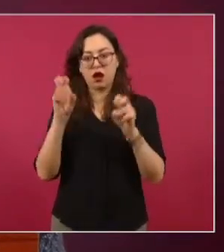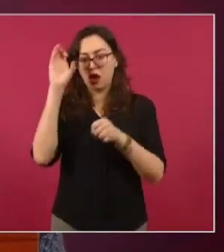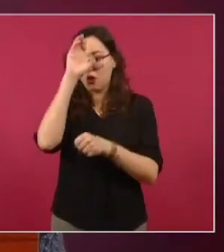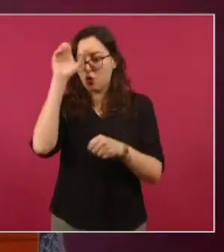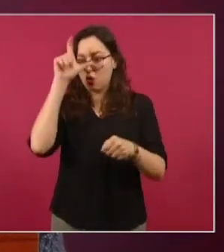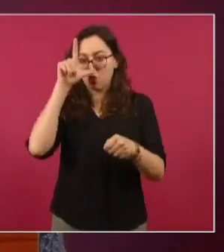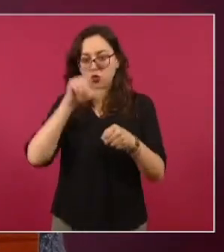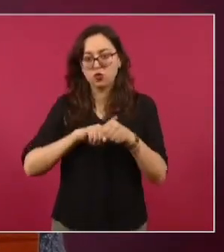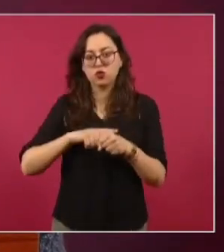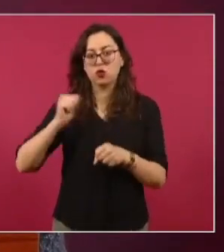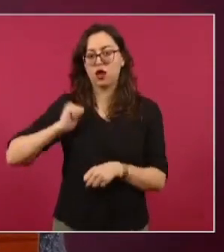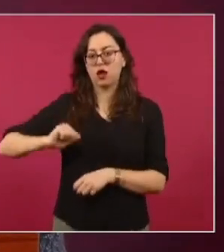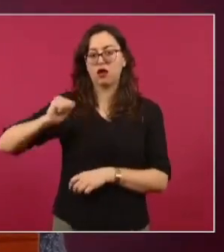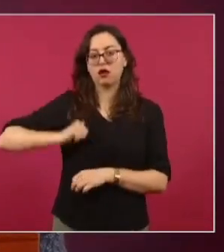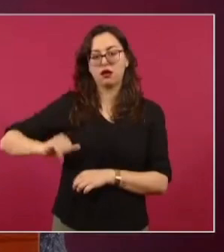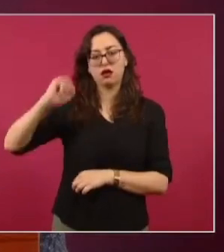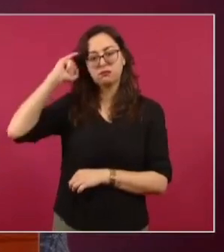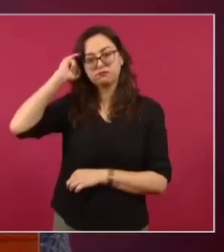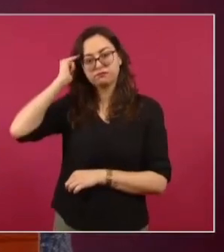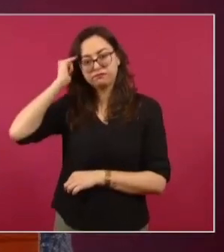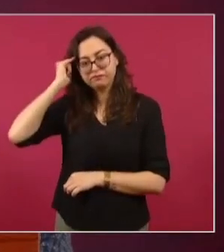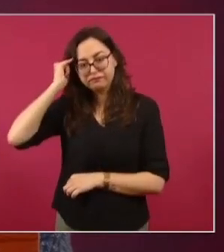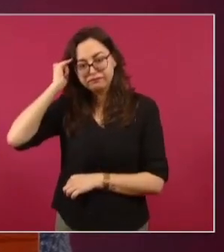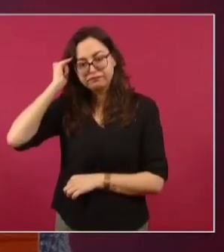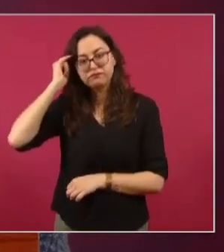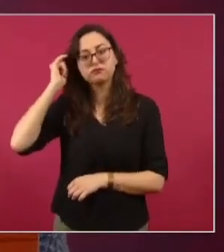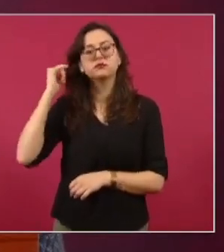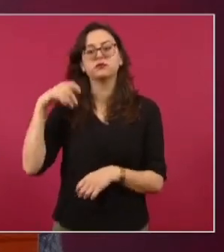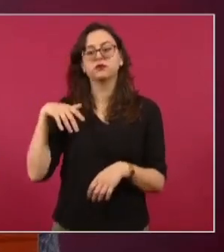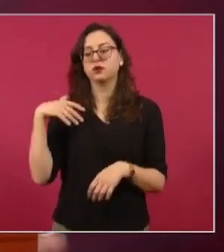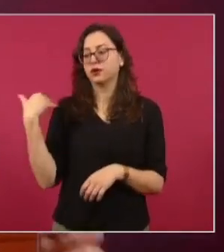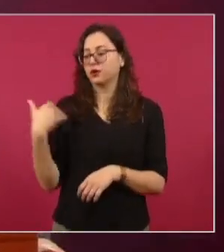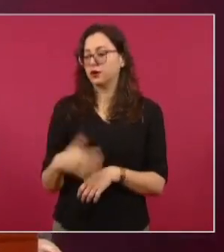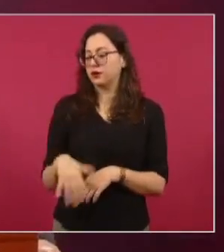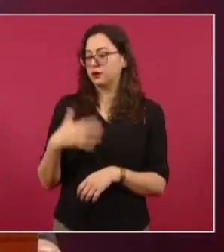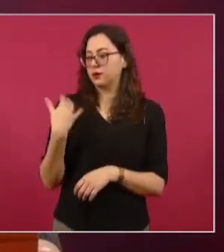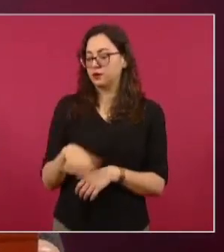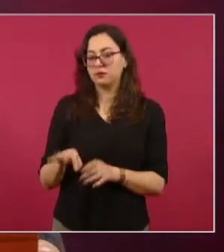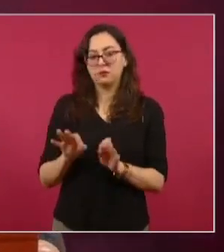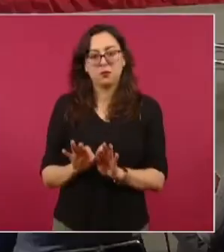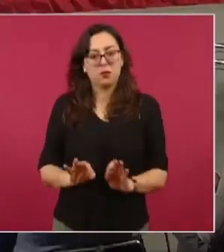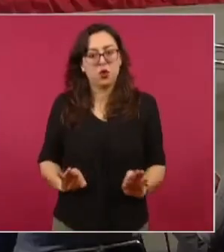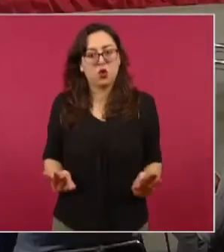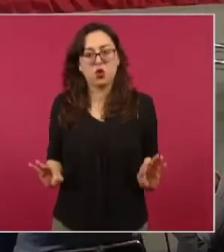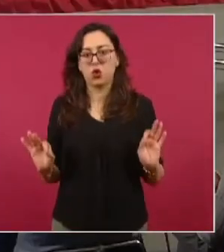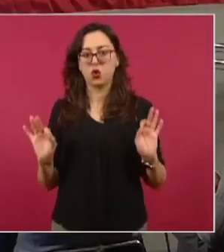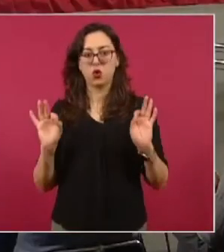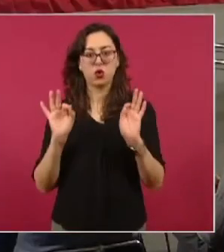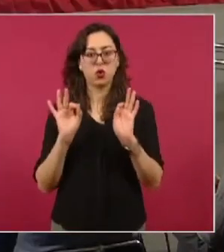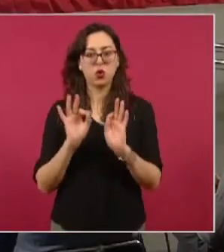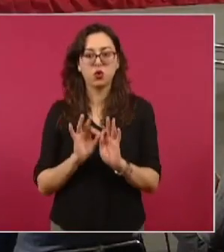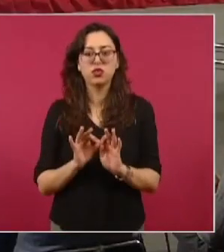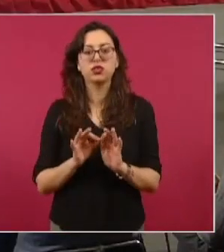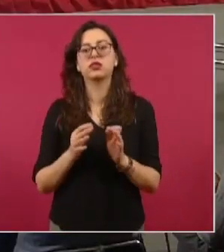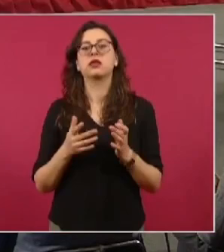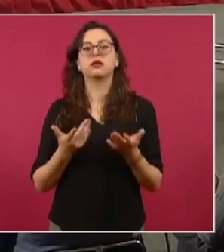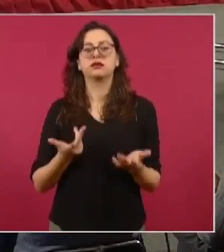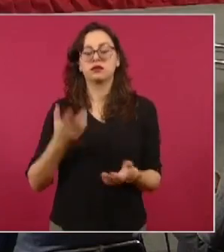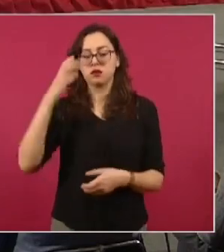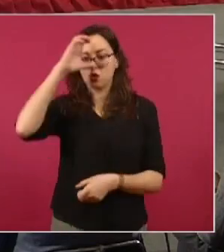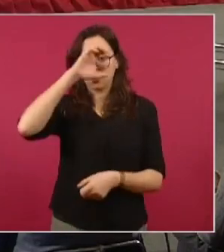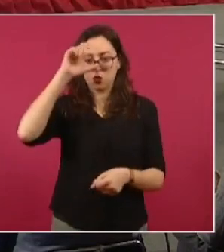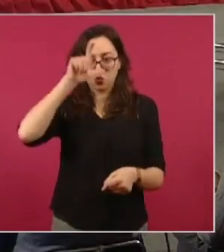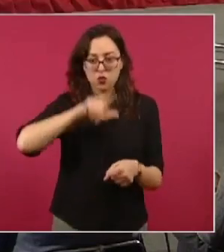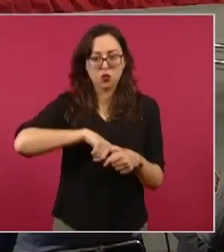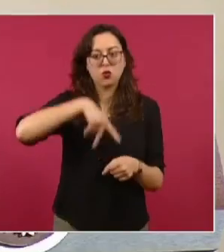que ocuparon nuestro territorio y también se ocupó de temas muy importantes de la cultura mexicana como